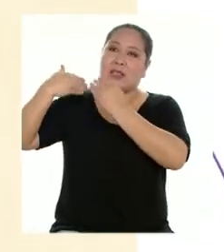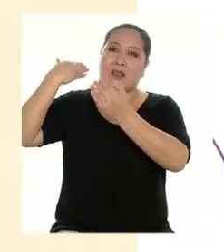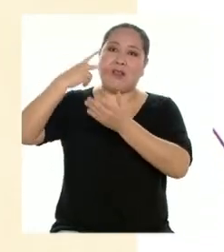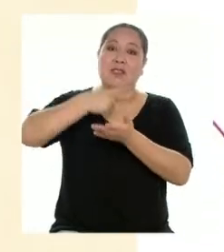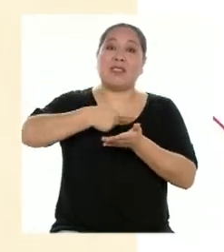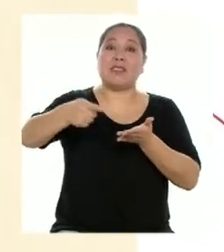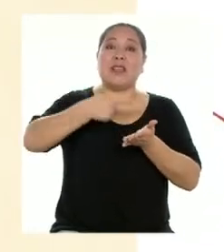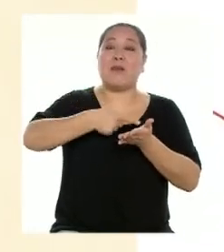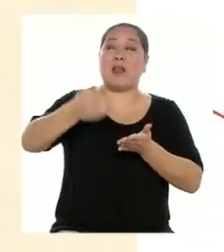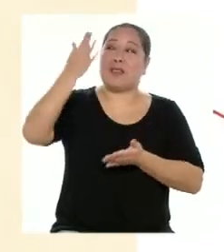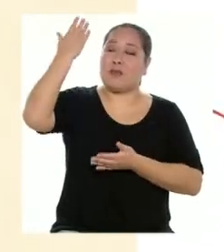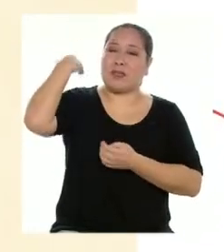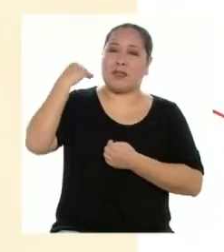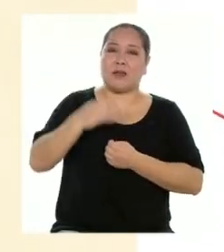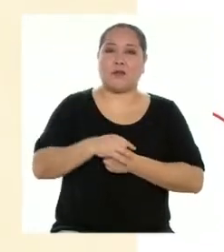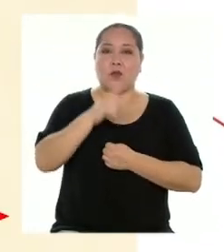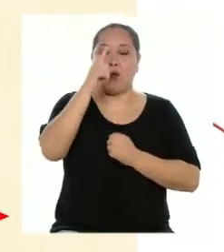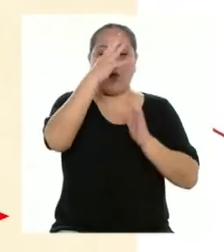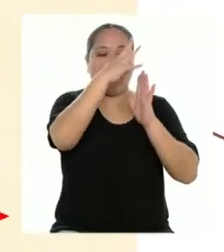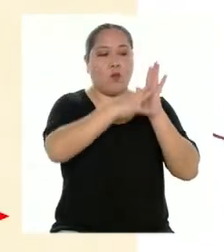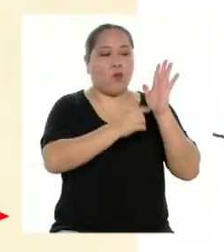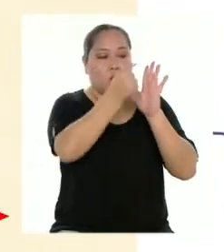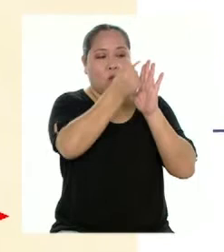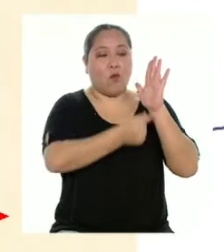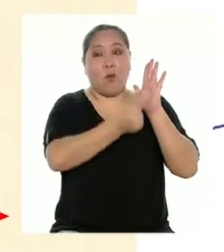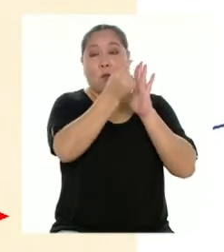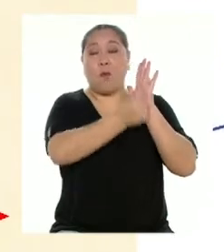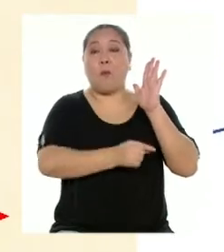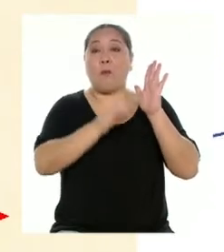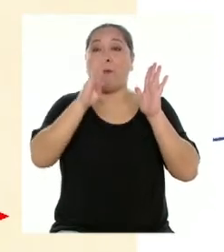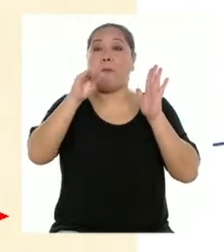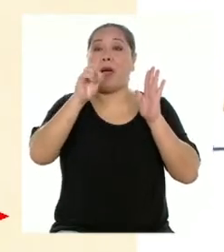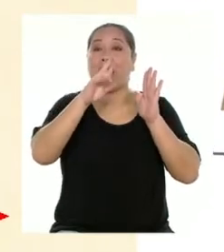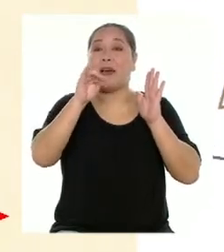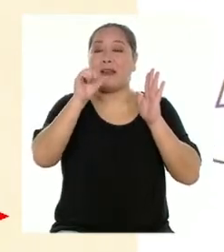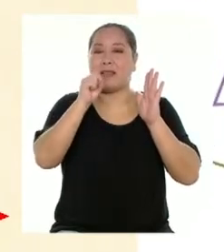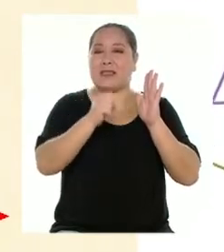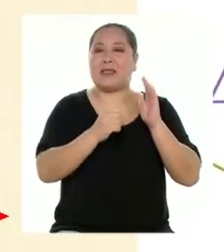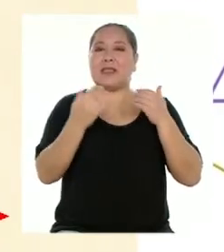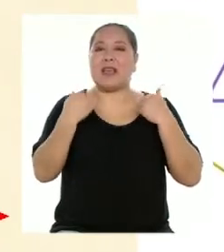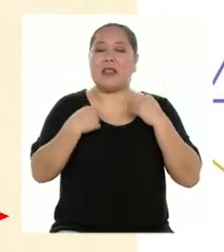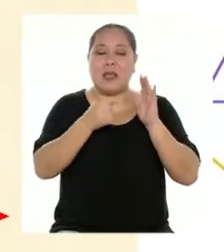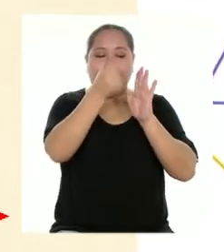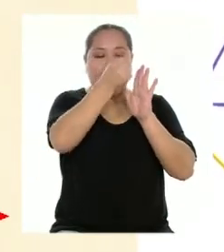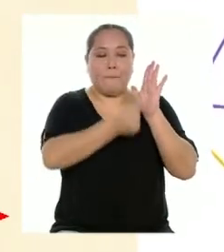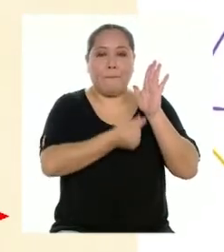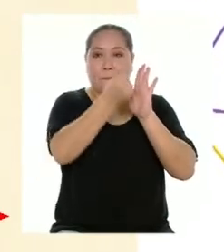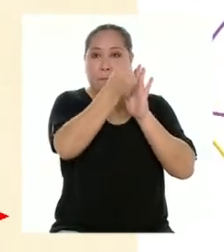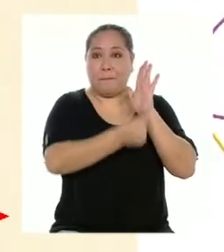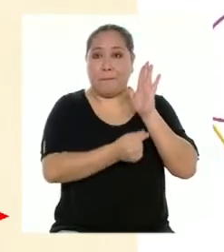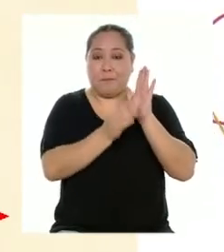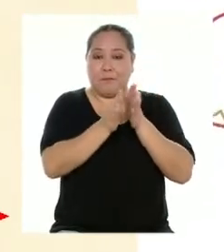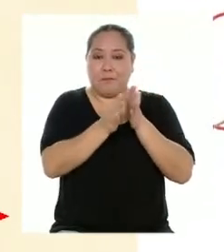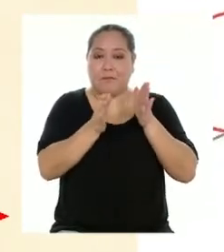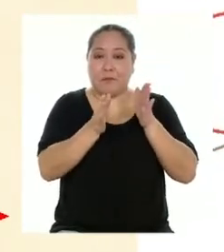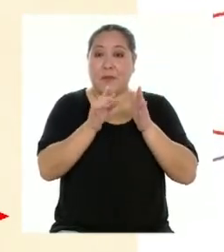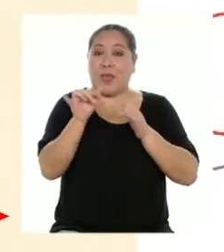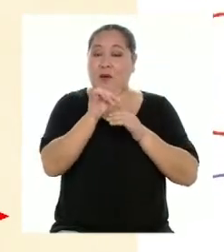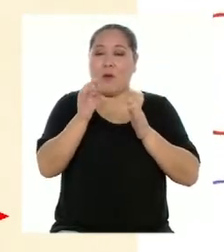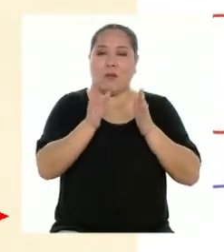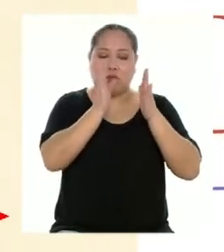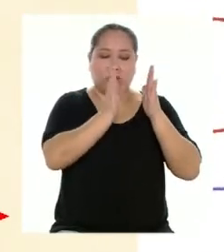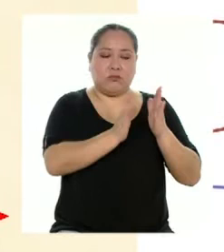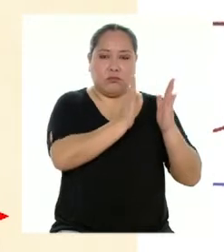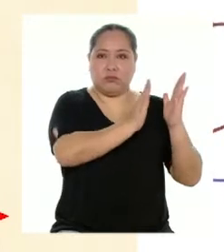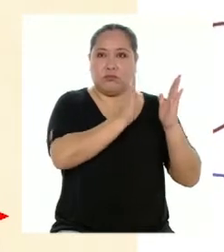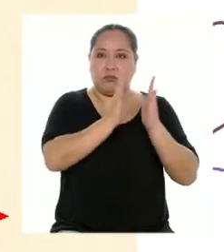semanas atrás. Un gráfico de barras, como su nombre lo indica, está formado por barras rectangulares de igual ancho, conservando la